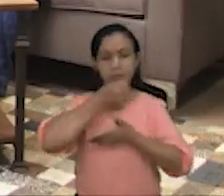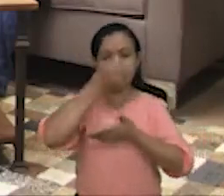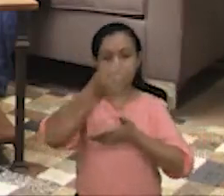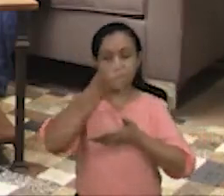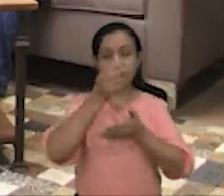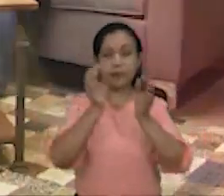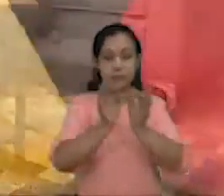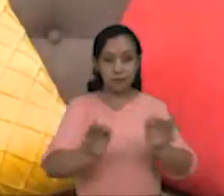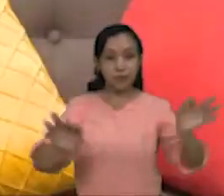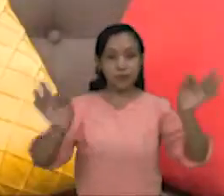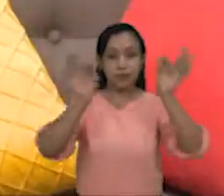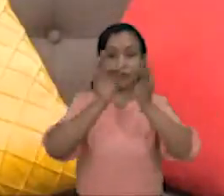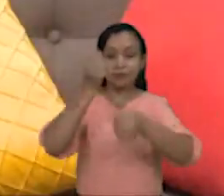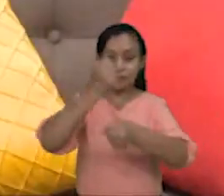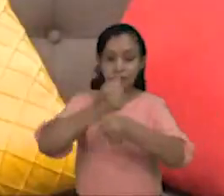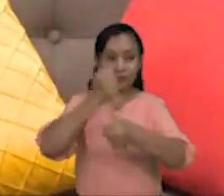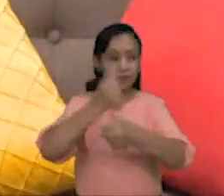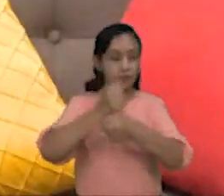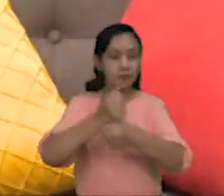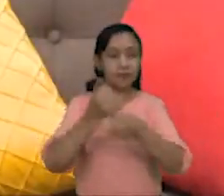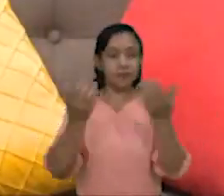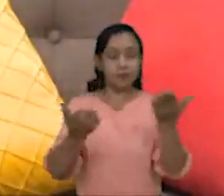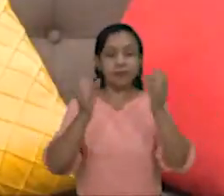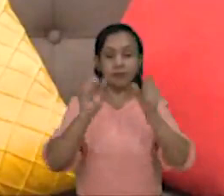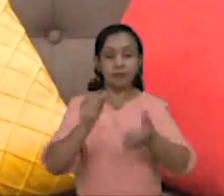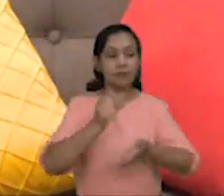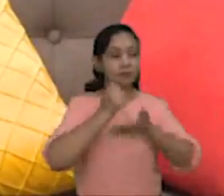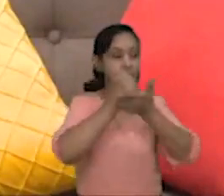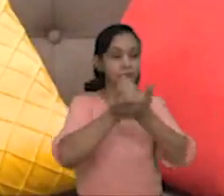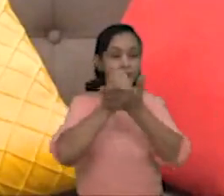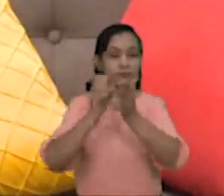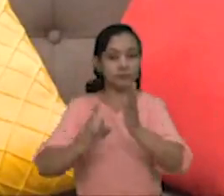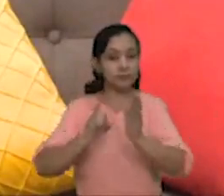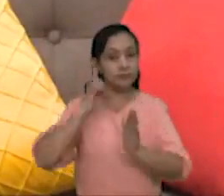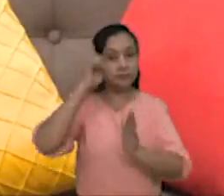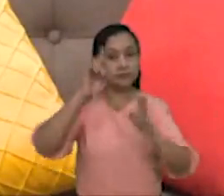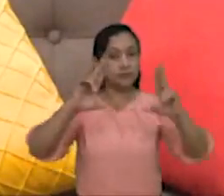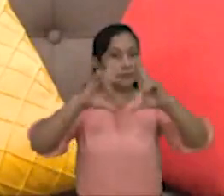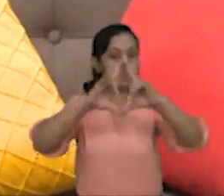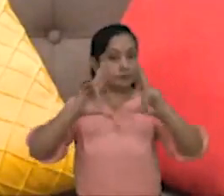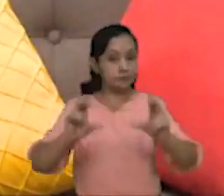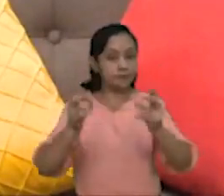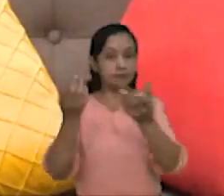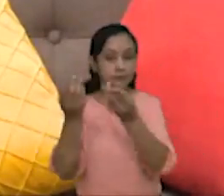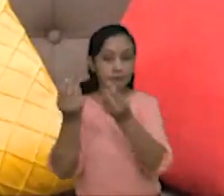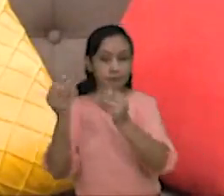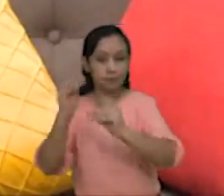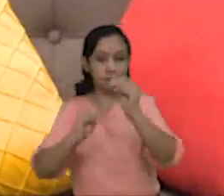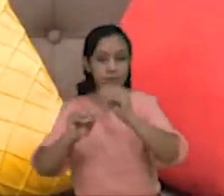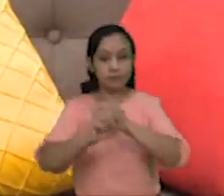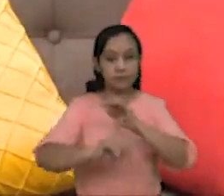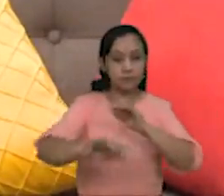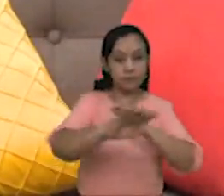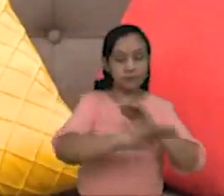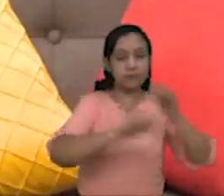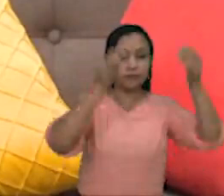muy importante para poder aportar a ese desarrollo del país, tanto en lo económico, en lo social y en